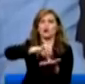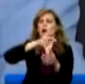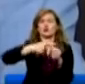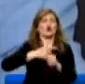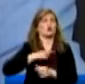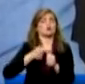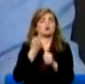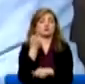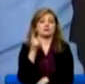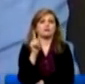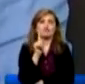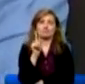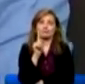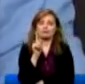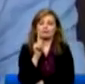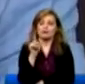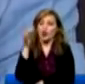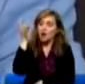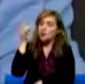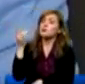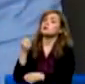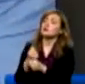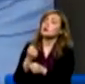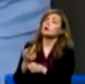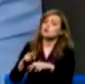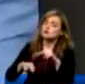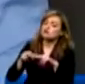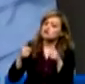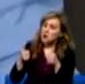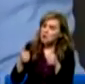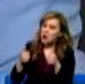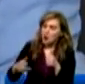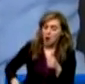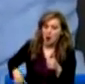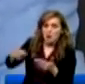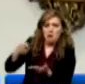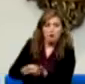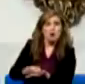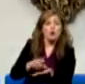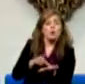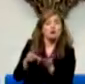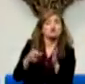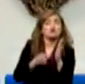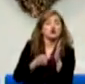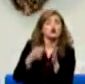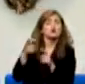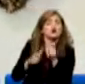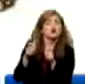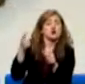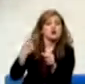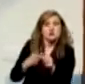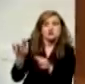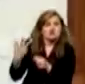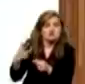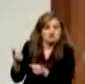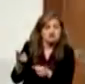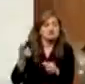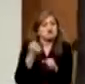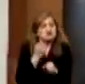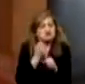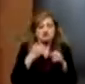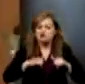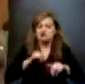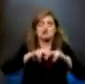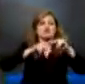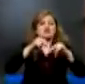sino a dar continuidad a las obras porque se han hecho con dinero del pueblo de Quito. Jorge Yunda también invitó a los exalcaldes de Quito